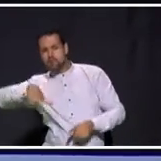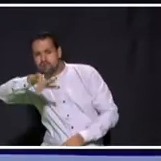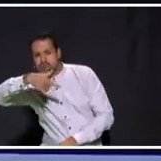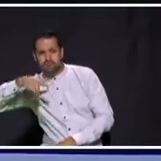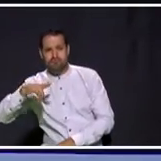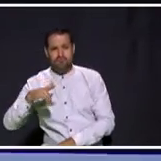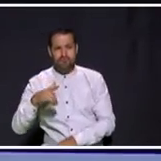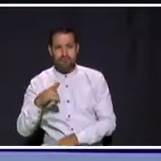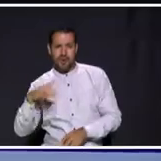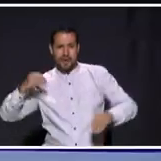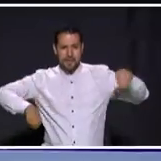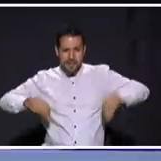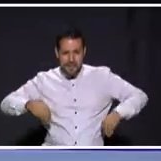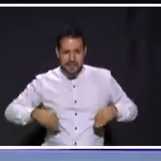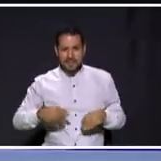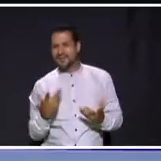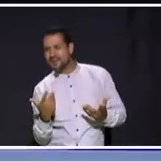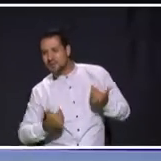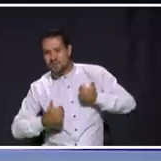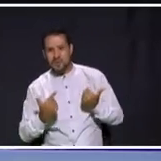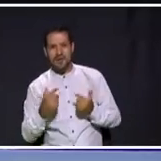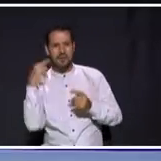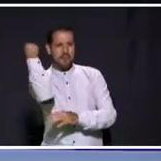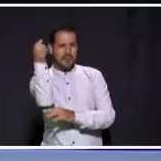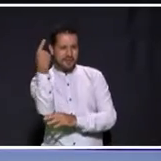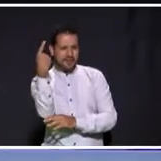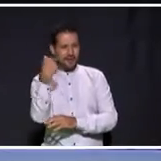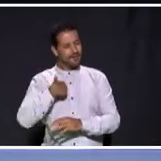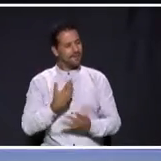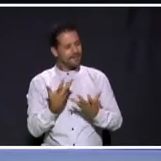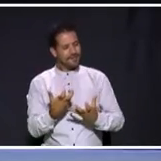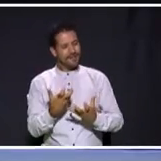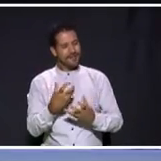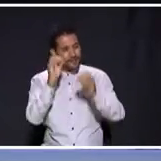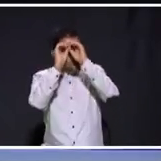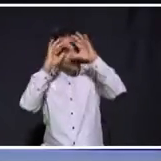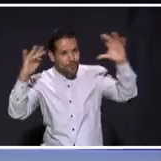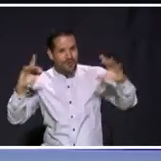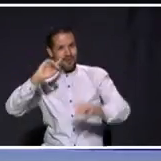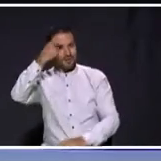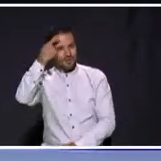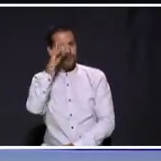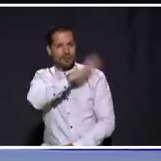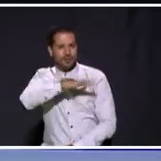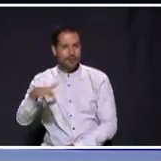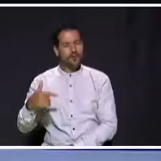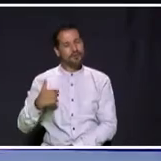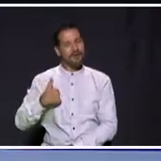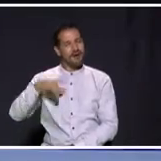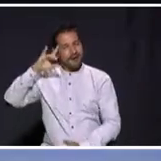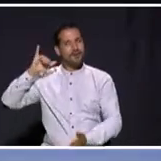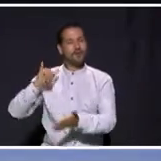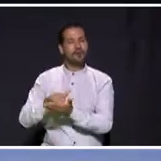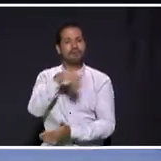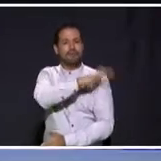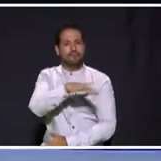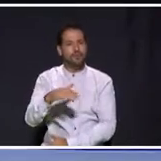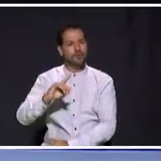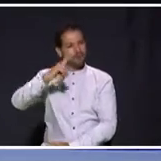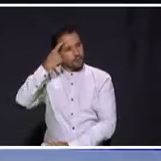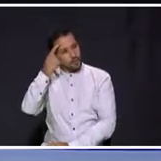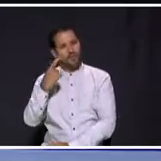viejos vicios de la politiquería que quiere ser gobernador de antioquia por una razón porque creo que antioquia necesita un gobierno de mano